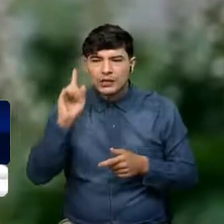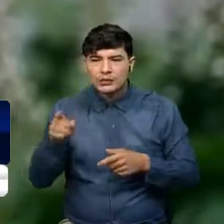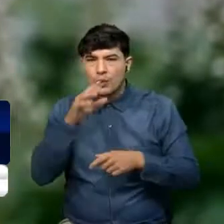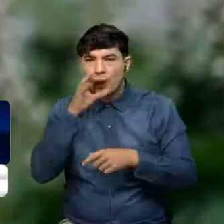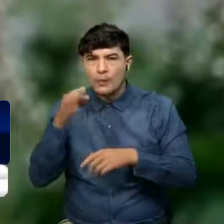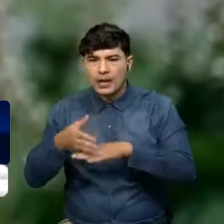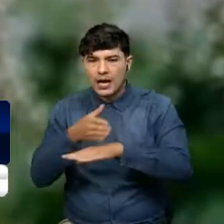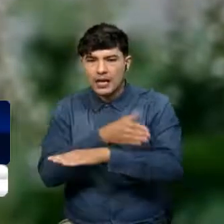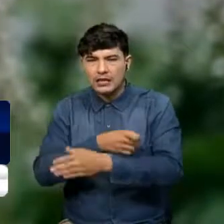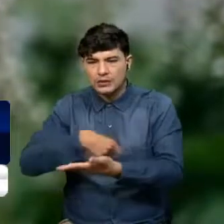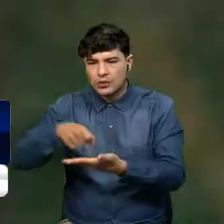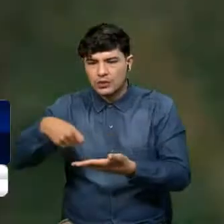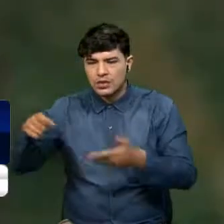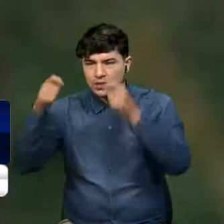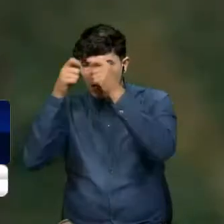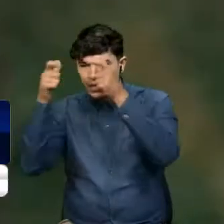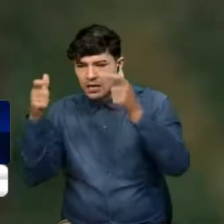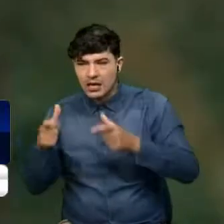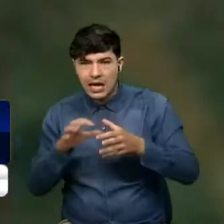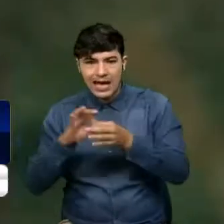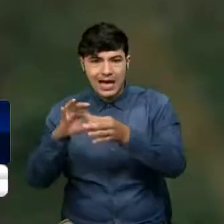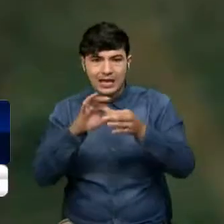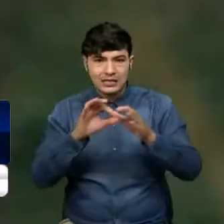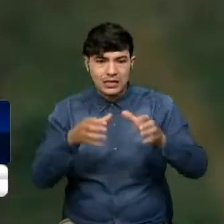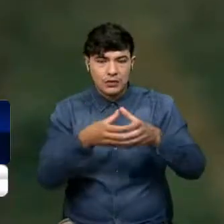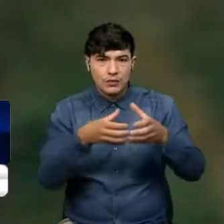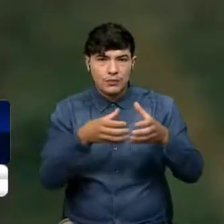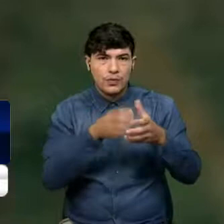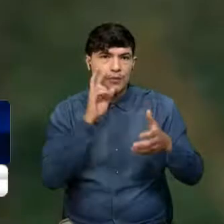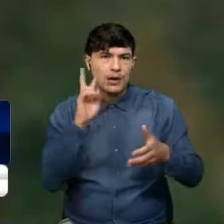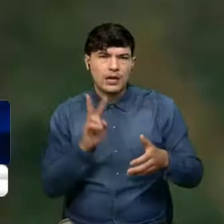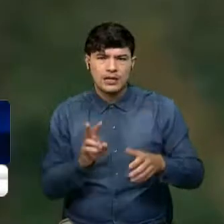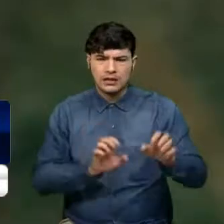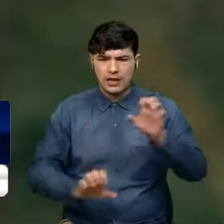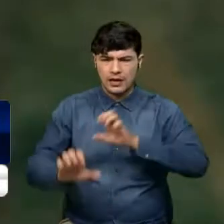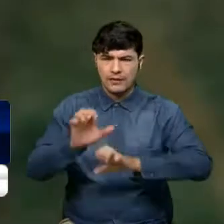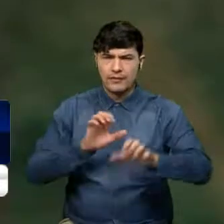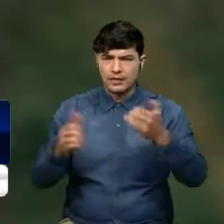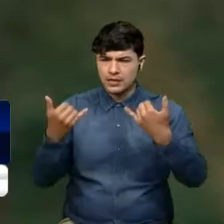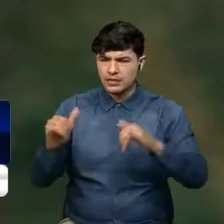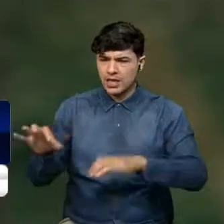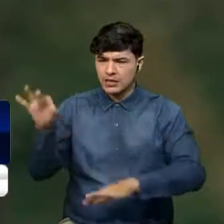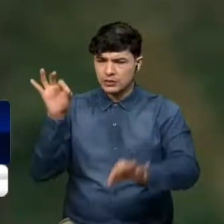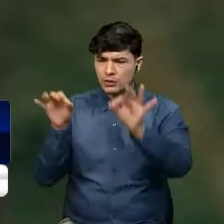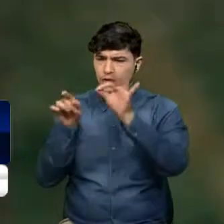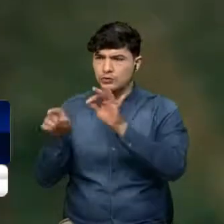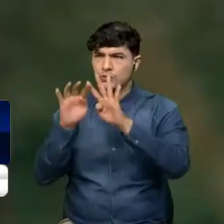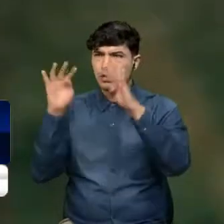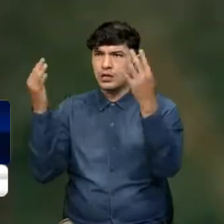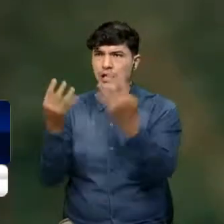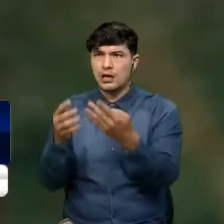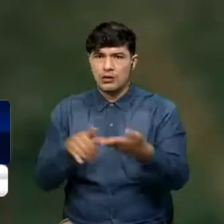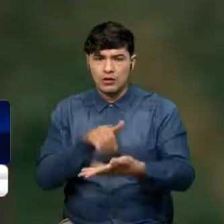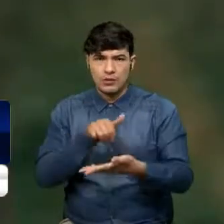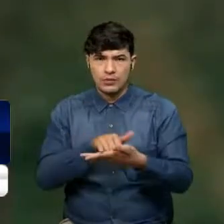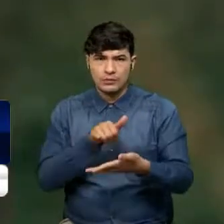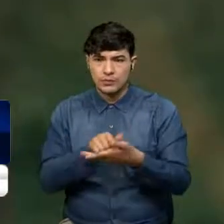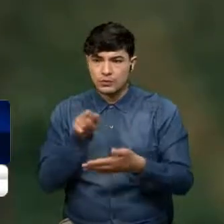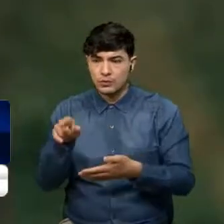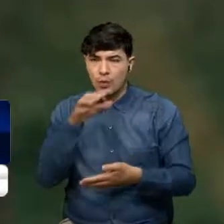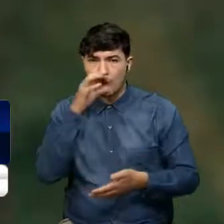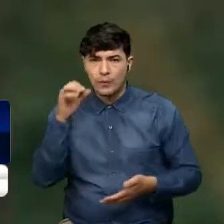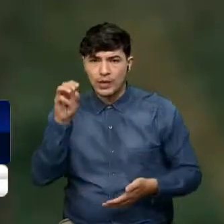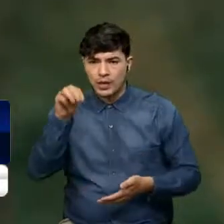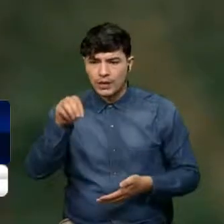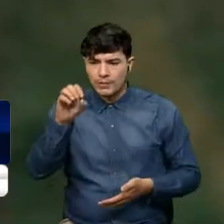con el Estado, la Alianza Verde se manifestó este martes defendiendo la elección de su senador. Asimismo, el propio Antanas